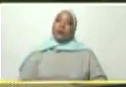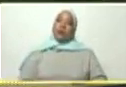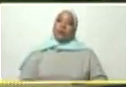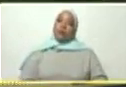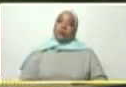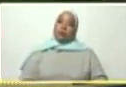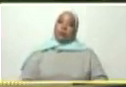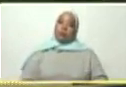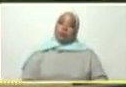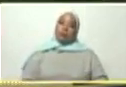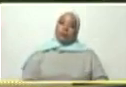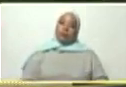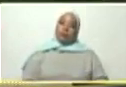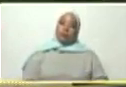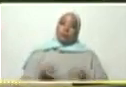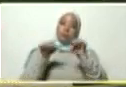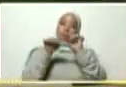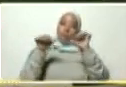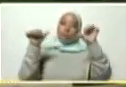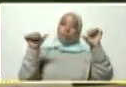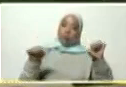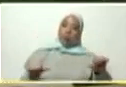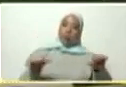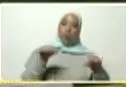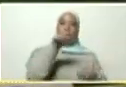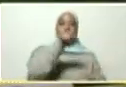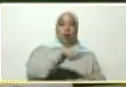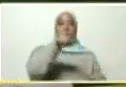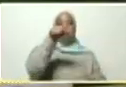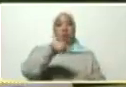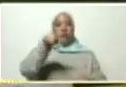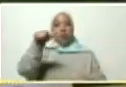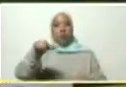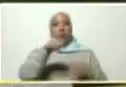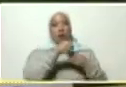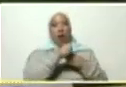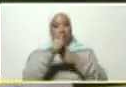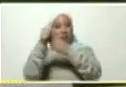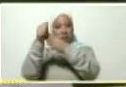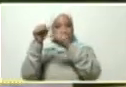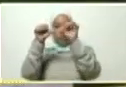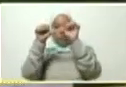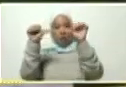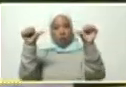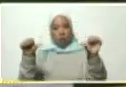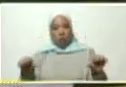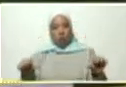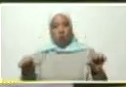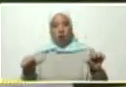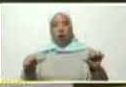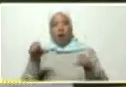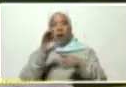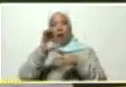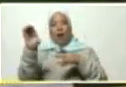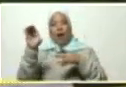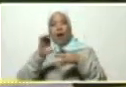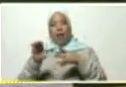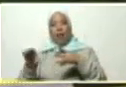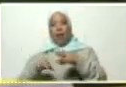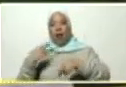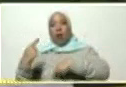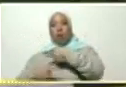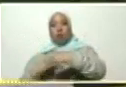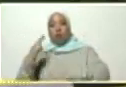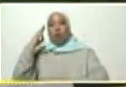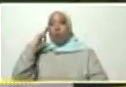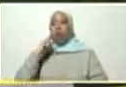un sistema de Liderazgo y un sistema de fuerzas Esa es la característica de la Revolución bolivariana cuando me preguntan